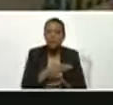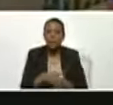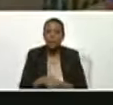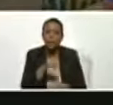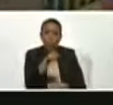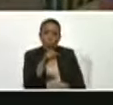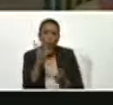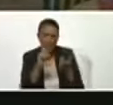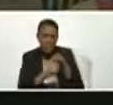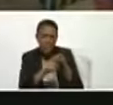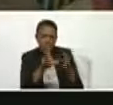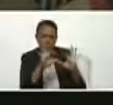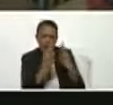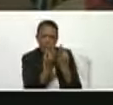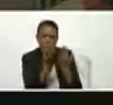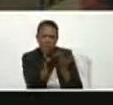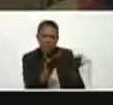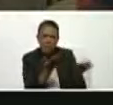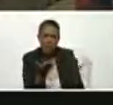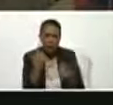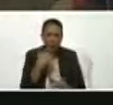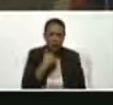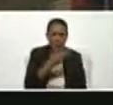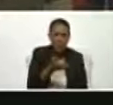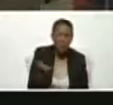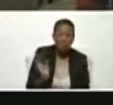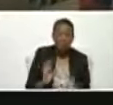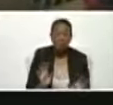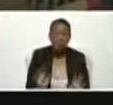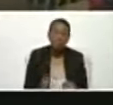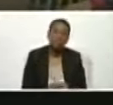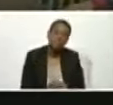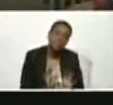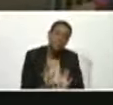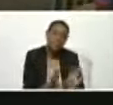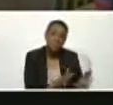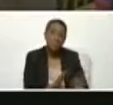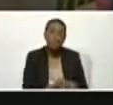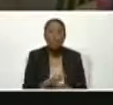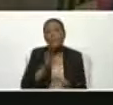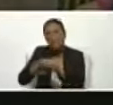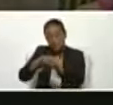juber es familia Mira es familia julber